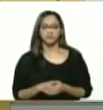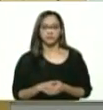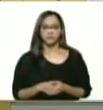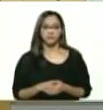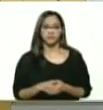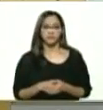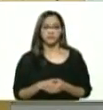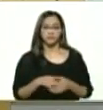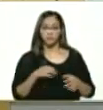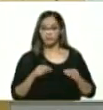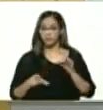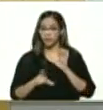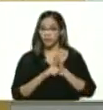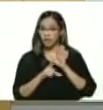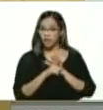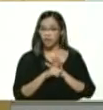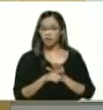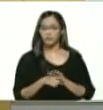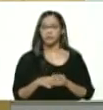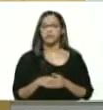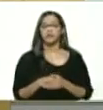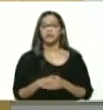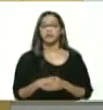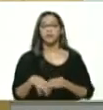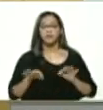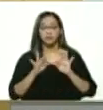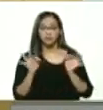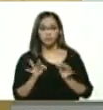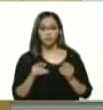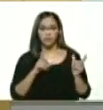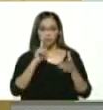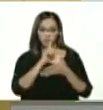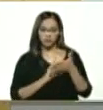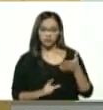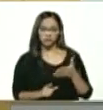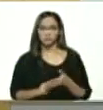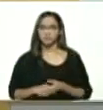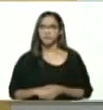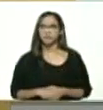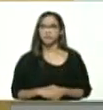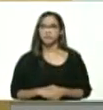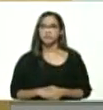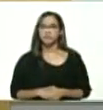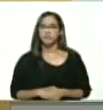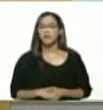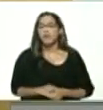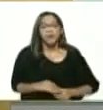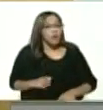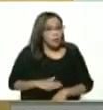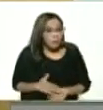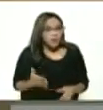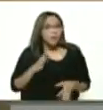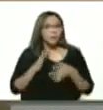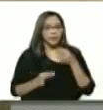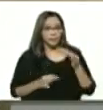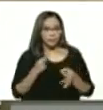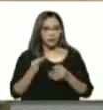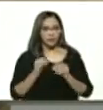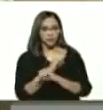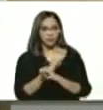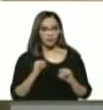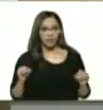legislativas en su expresión nominal y su expresión lista 'hemos porque para simplificarlo al final